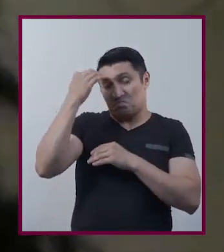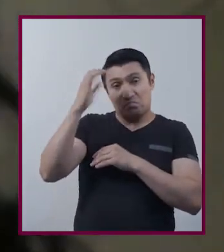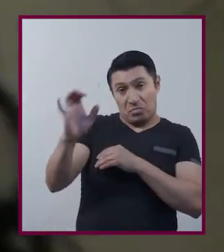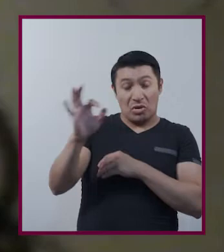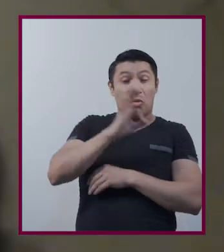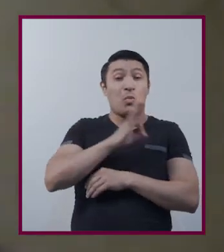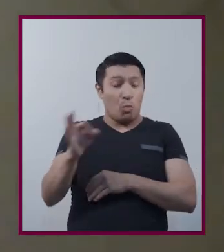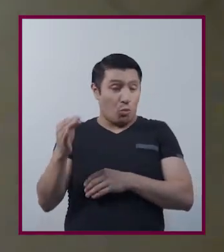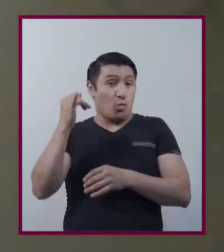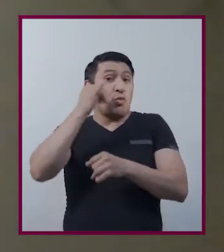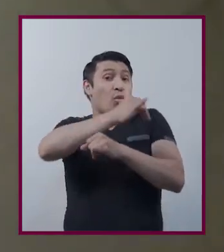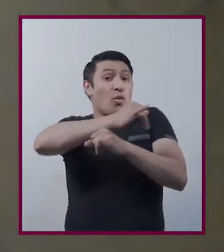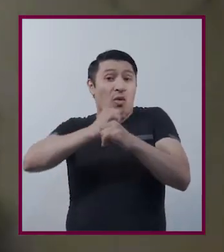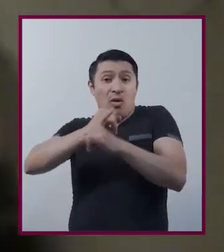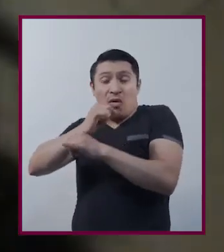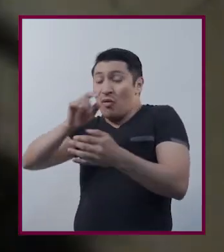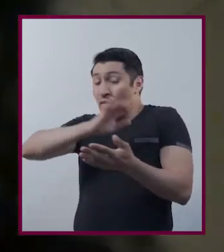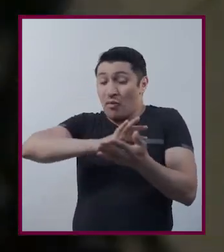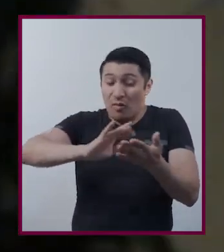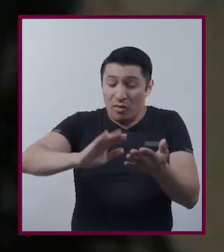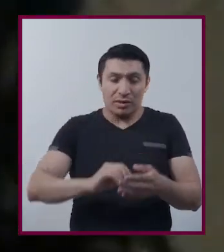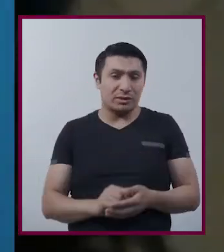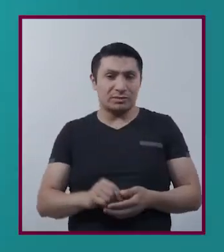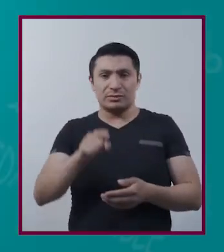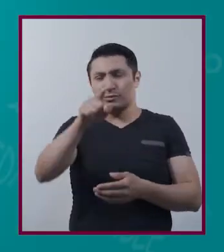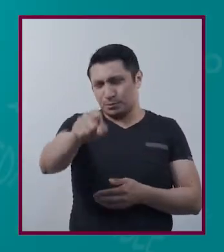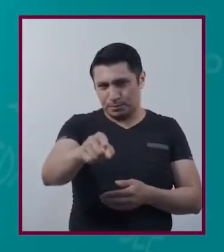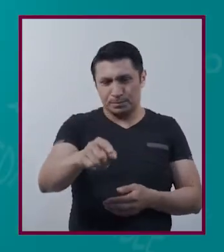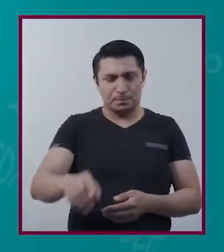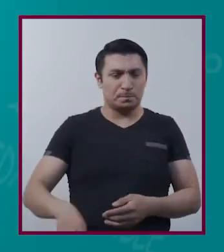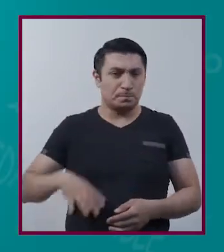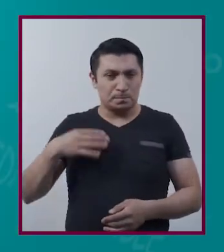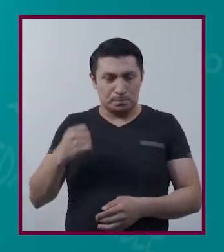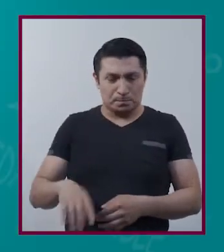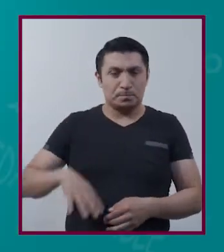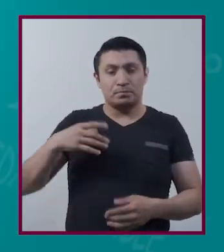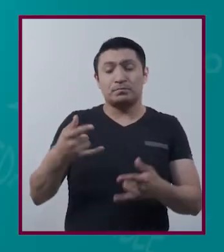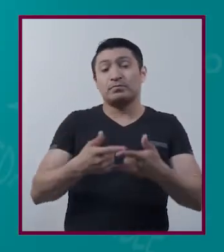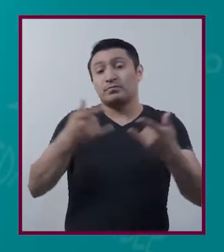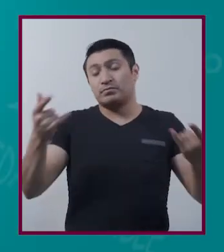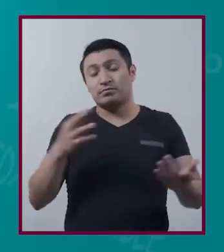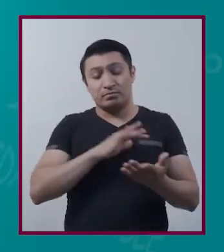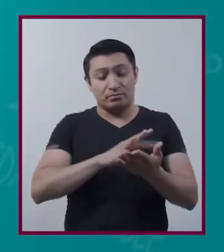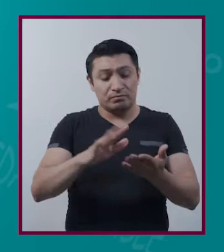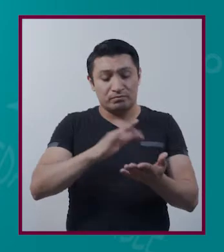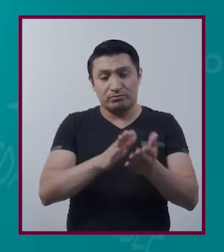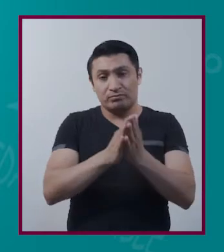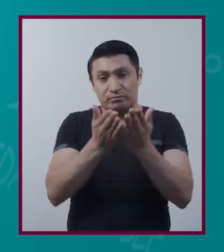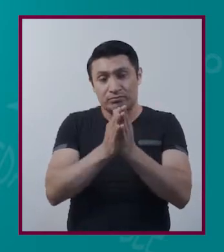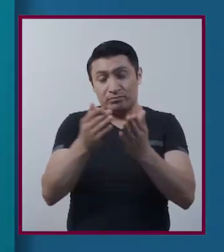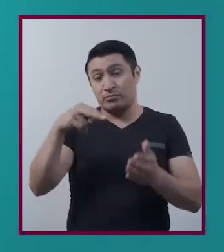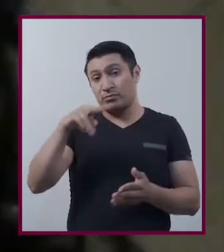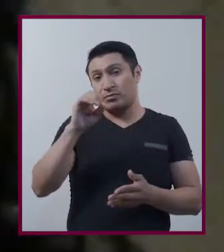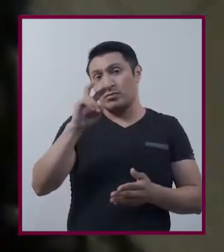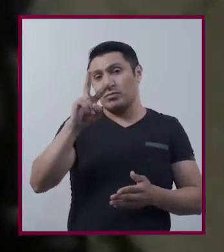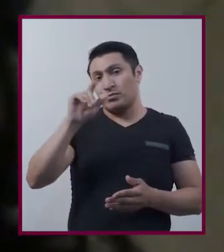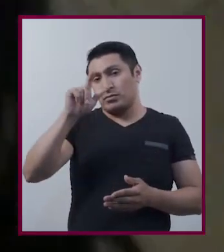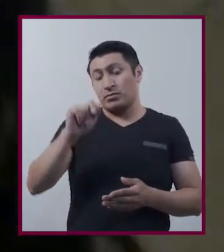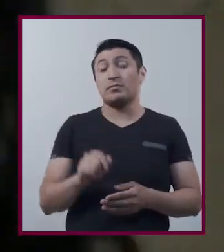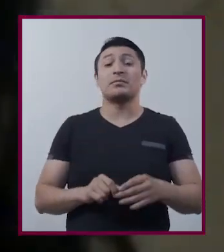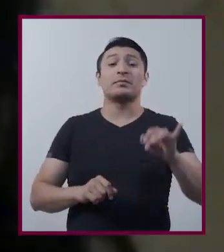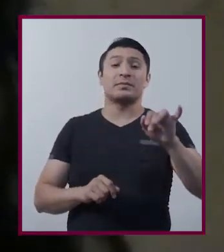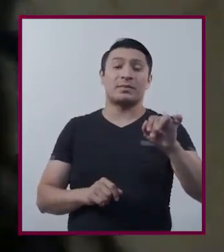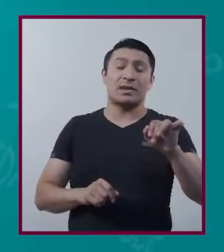sucesos que no conozco y puedo conocer leyendo. ¿Te atreverías a estudiar la historia a través de una novela?